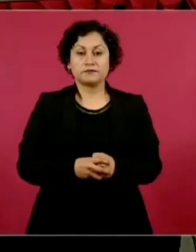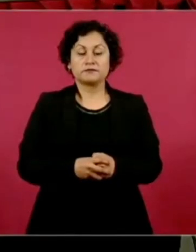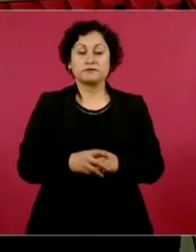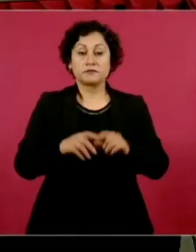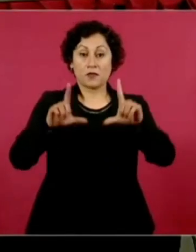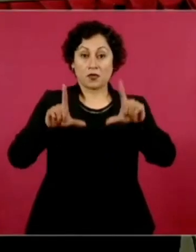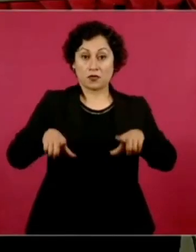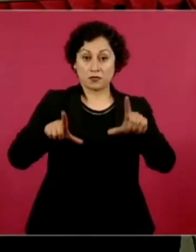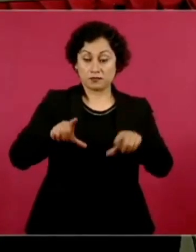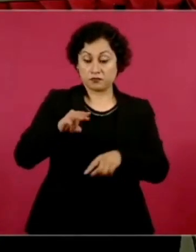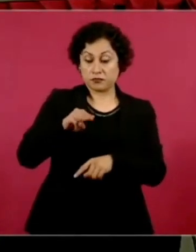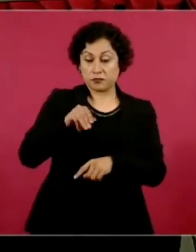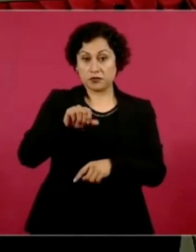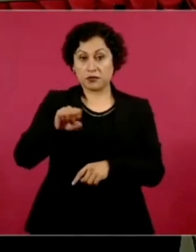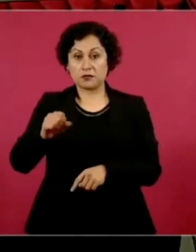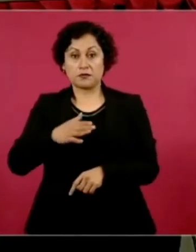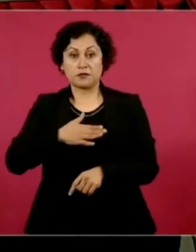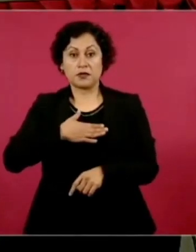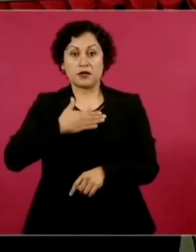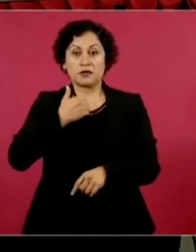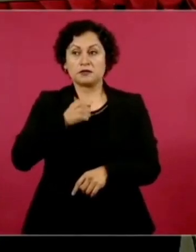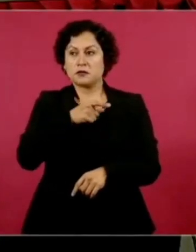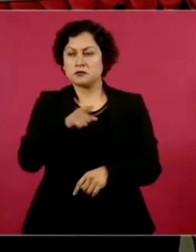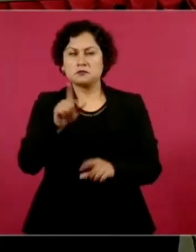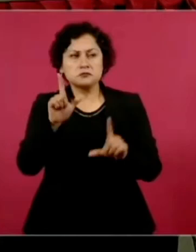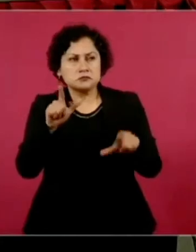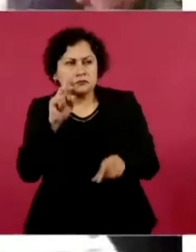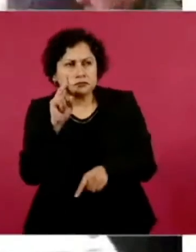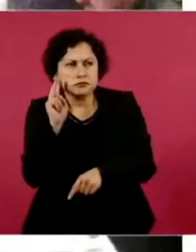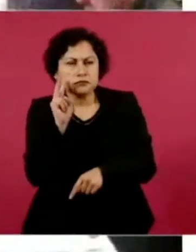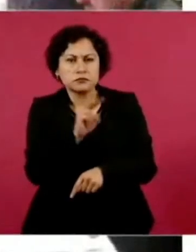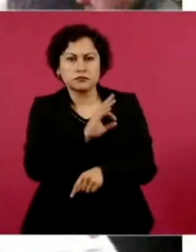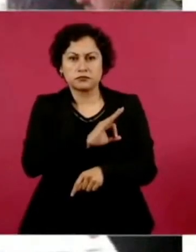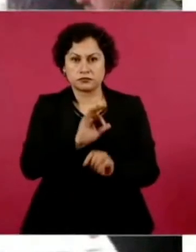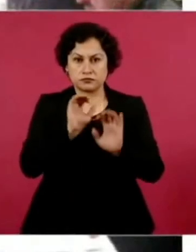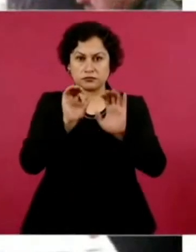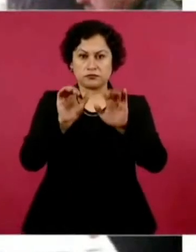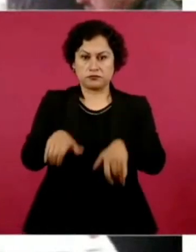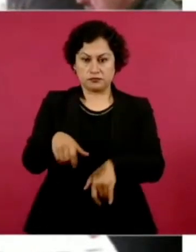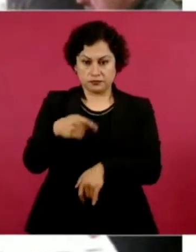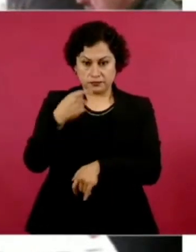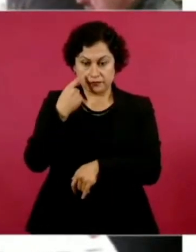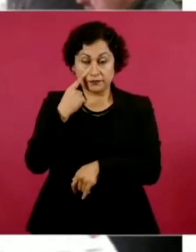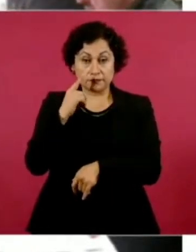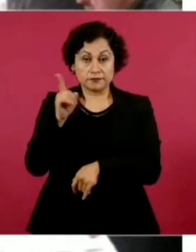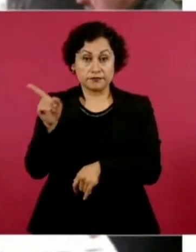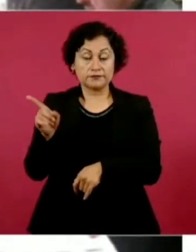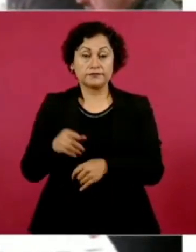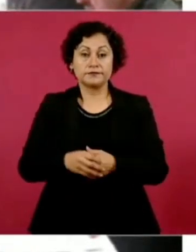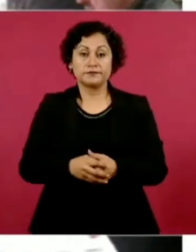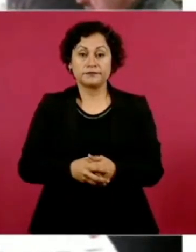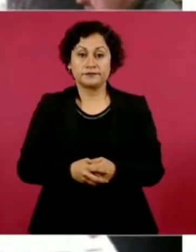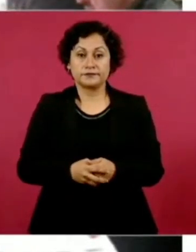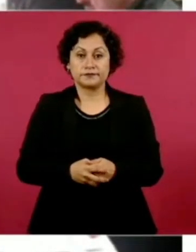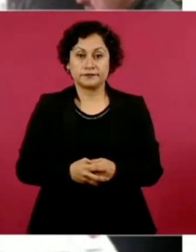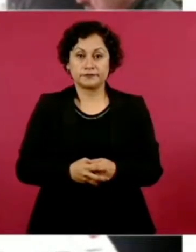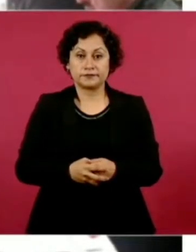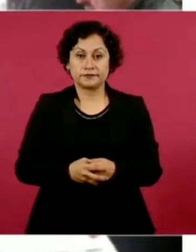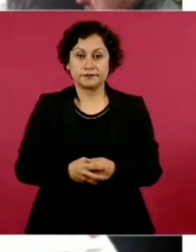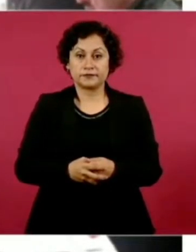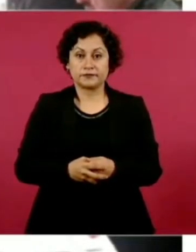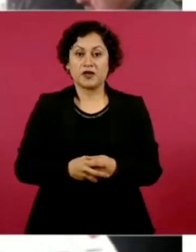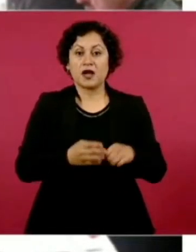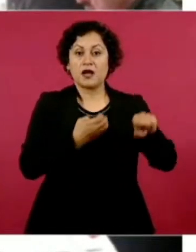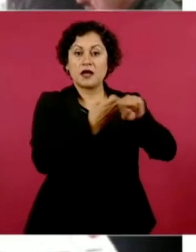médicosespecialistas.gov.mx y en diferentes eventos que hubo a lo largo de todo el país, en los 23 estados que están en el proceso de